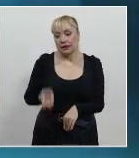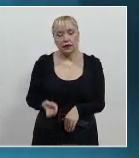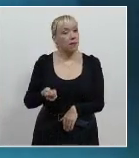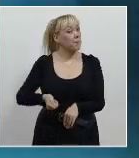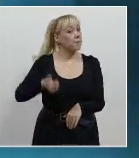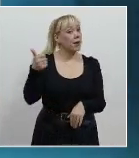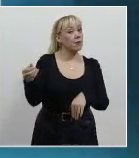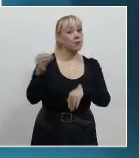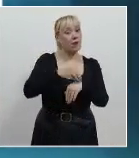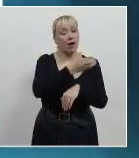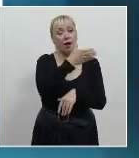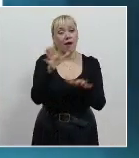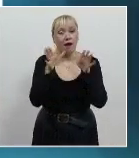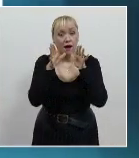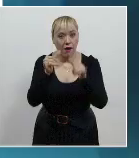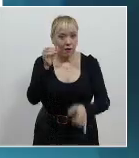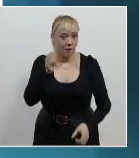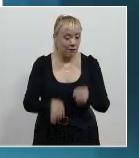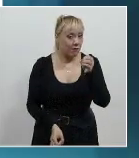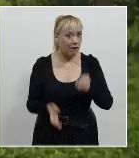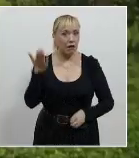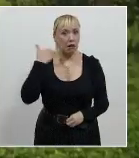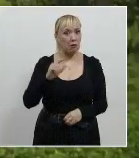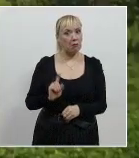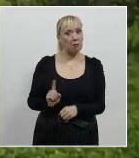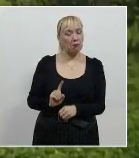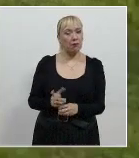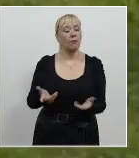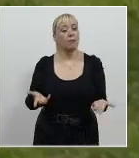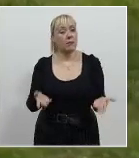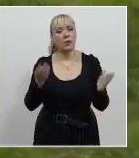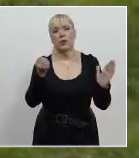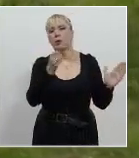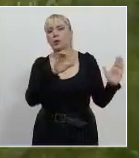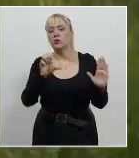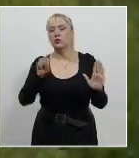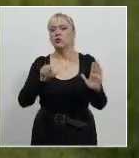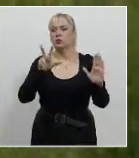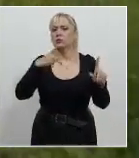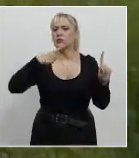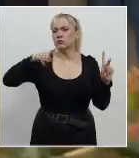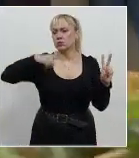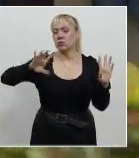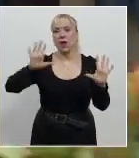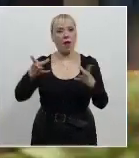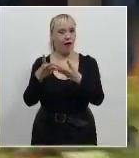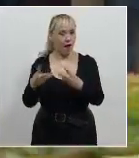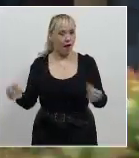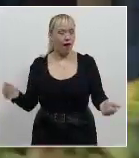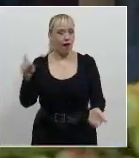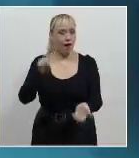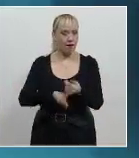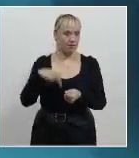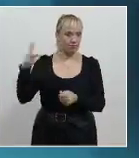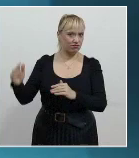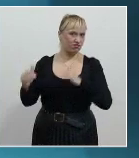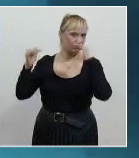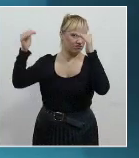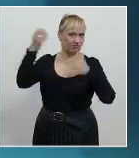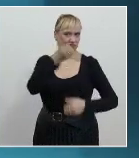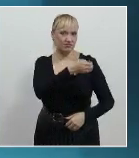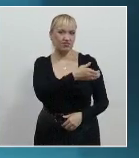información relacionada con la justicia agraria. De los 968 asuntos resueltos por el Tribunal Superior Agrario,